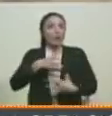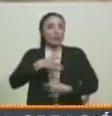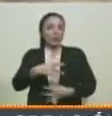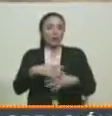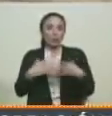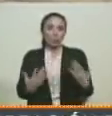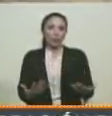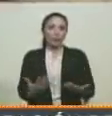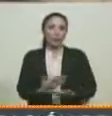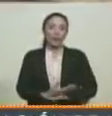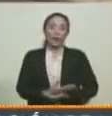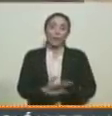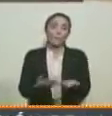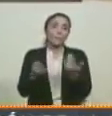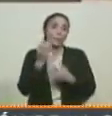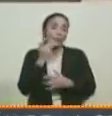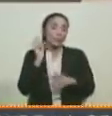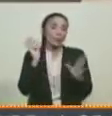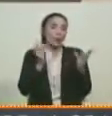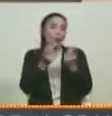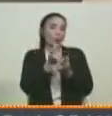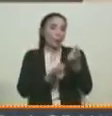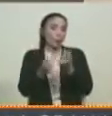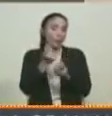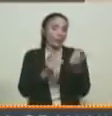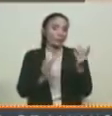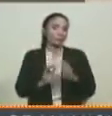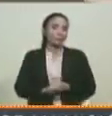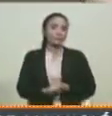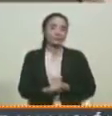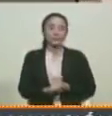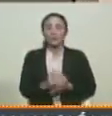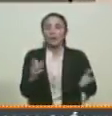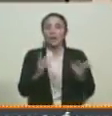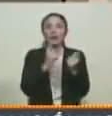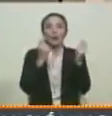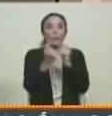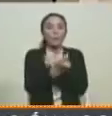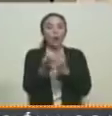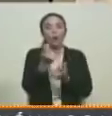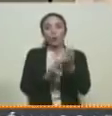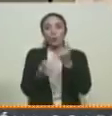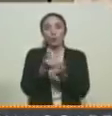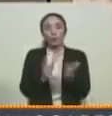se lo fijaría en el campo de la revolución económica que tenemos que hacer.